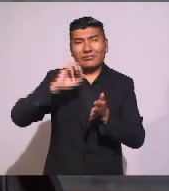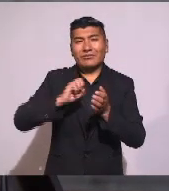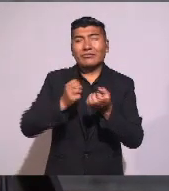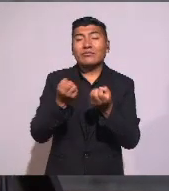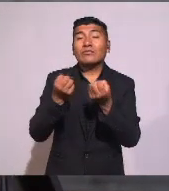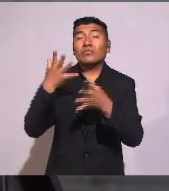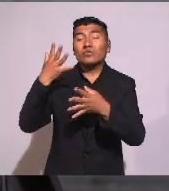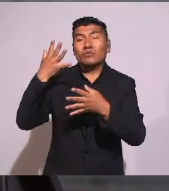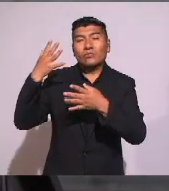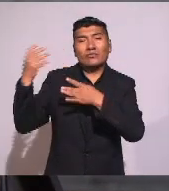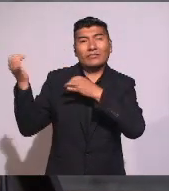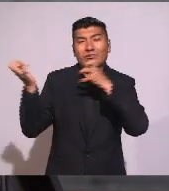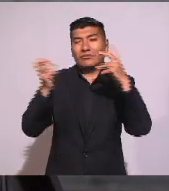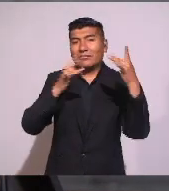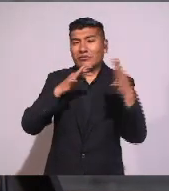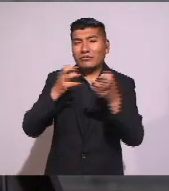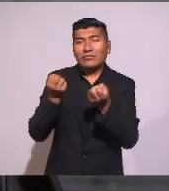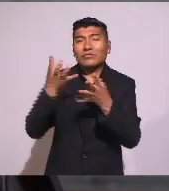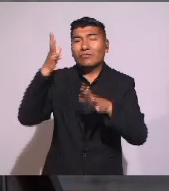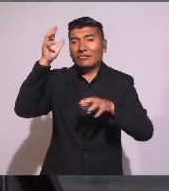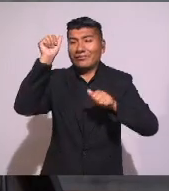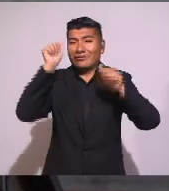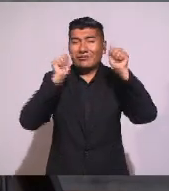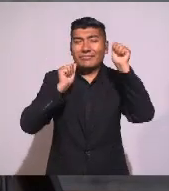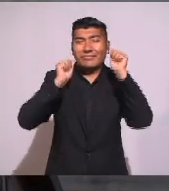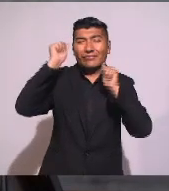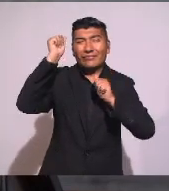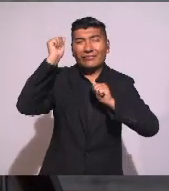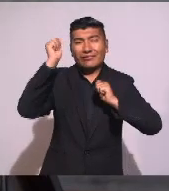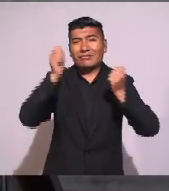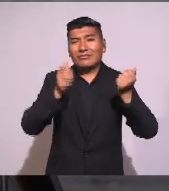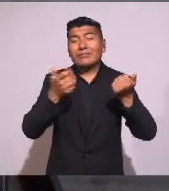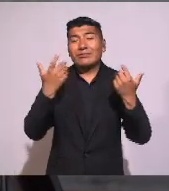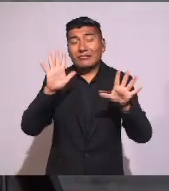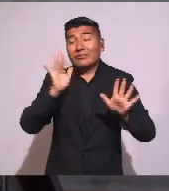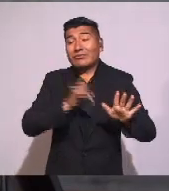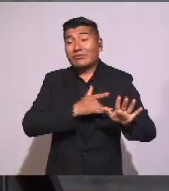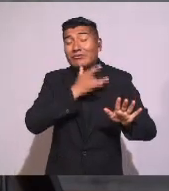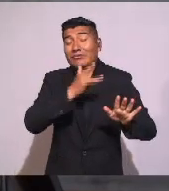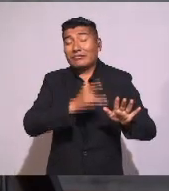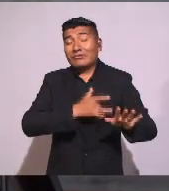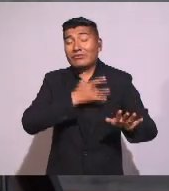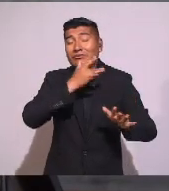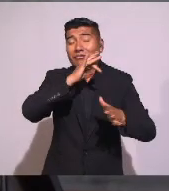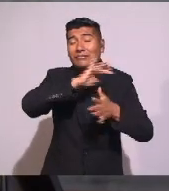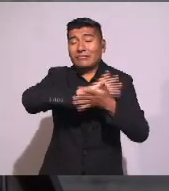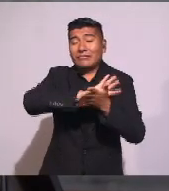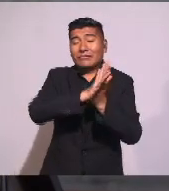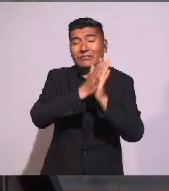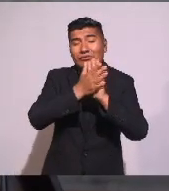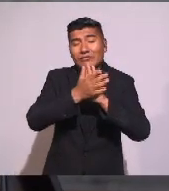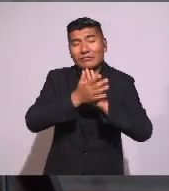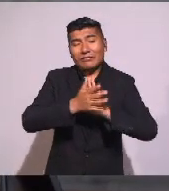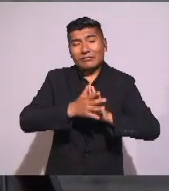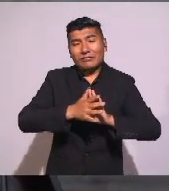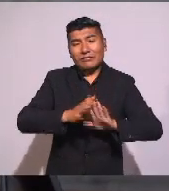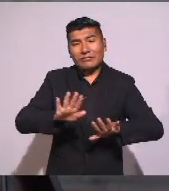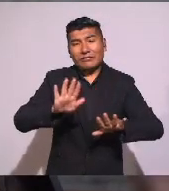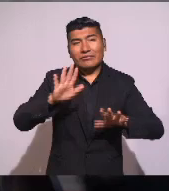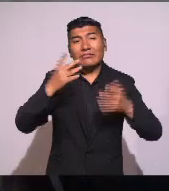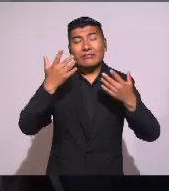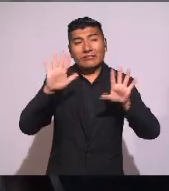tribulaciones y dudas fue como sentirse en paz tocando con mano lo que venían